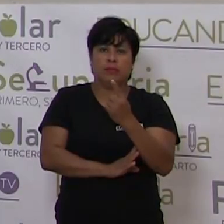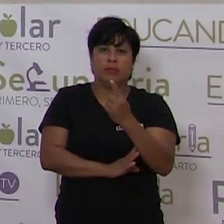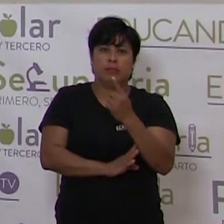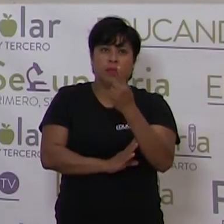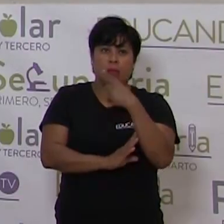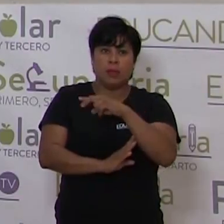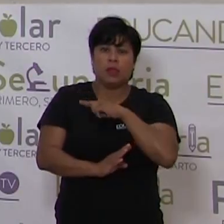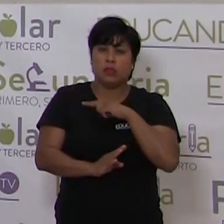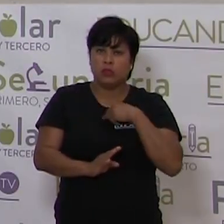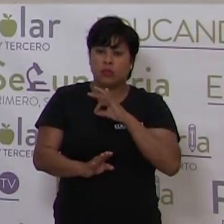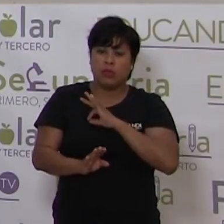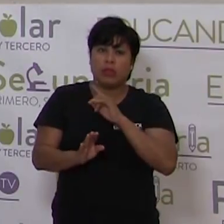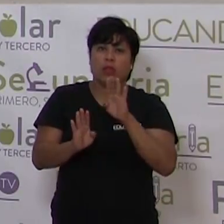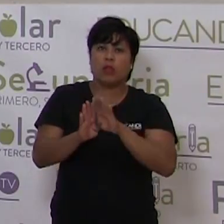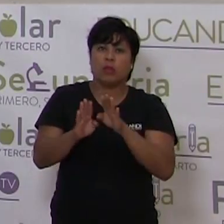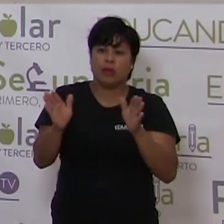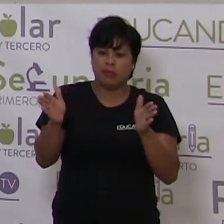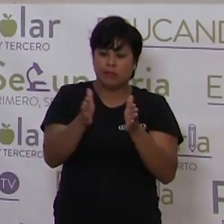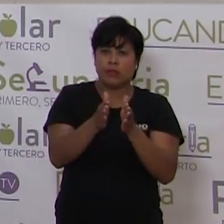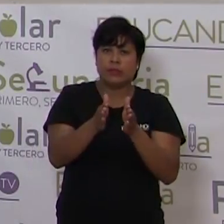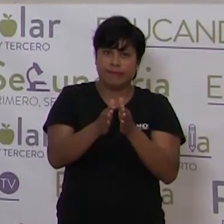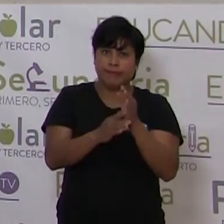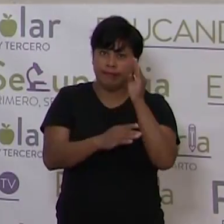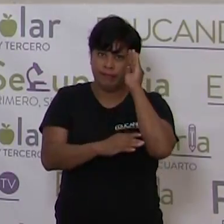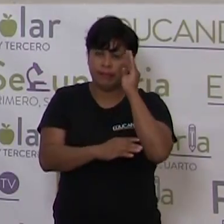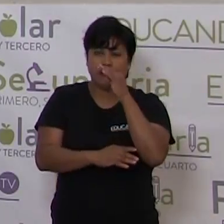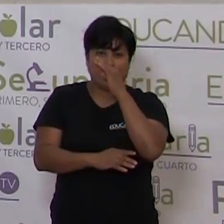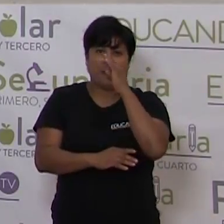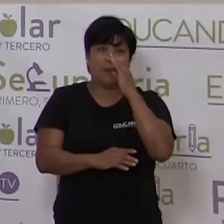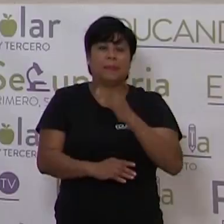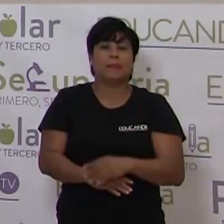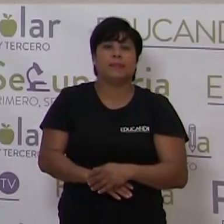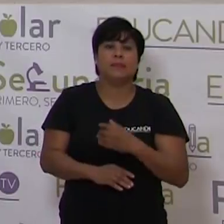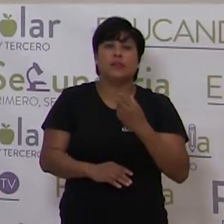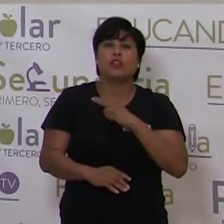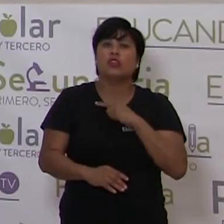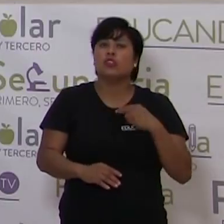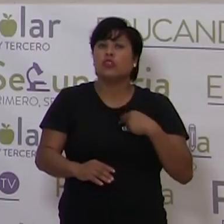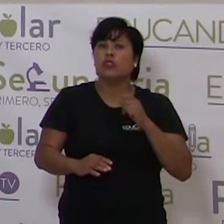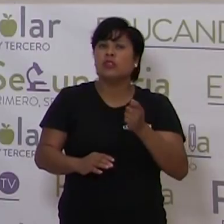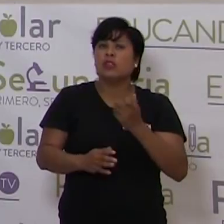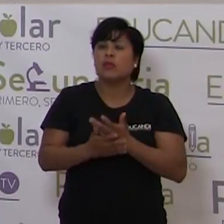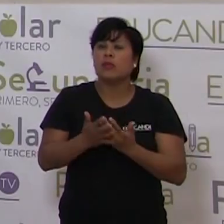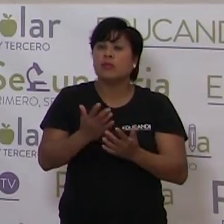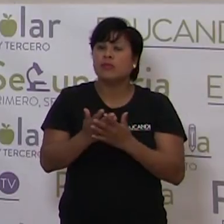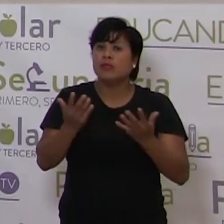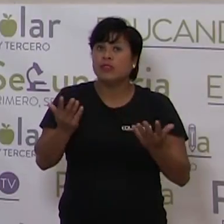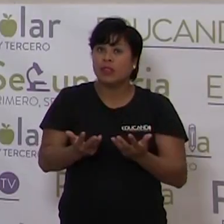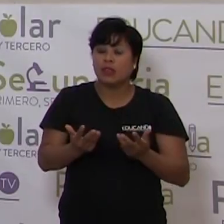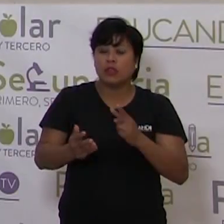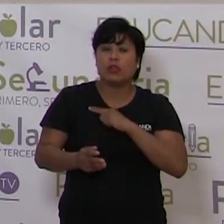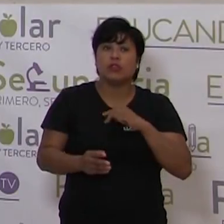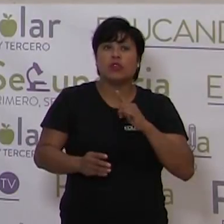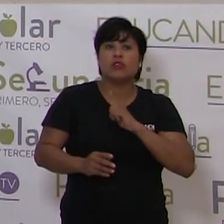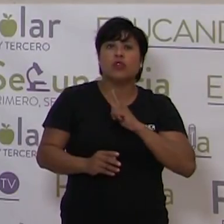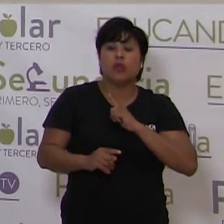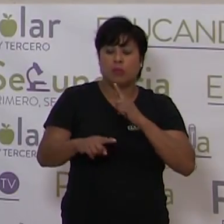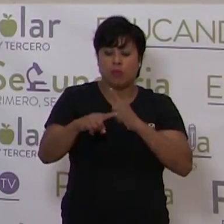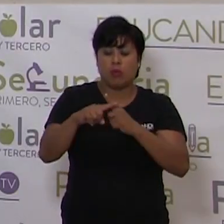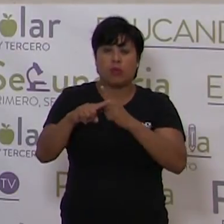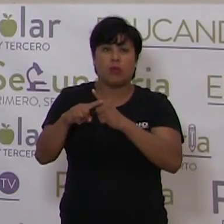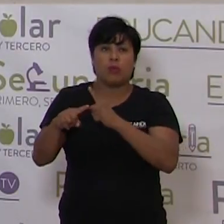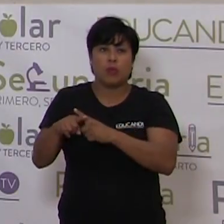Para que nos dé el espacio. ¿Te parece? Bueno. ¿Qué vamos a hacer? Solo lo tenemos que